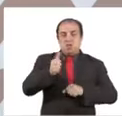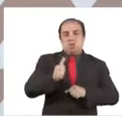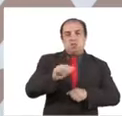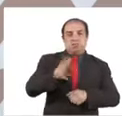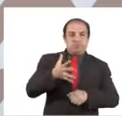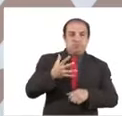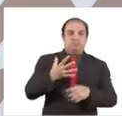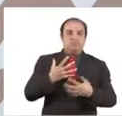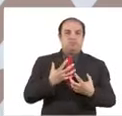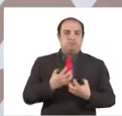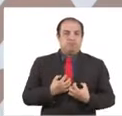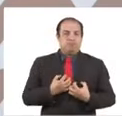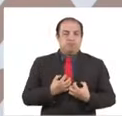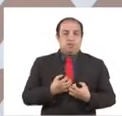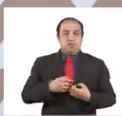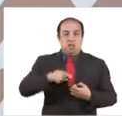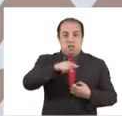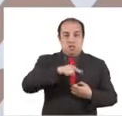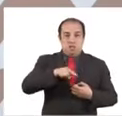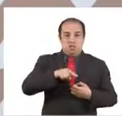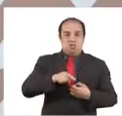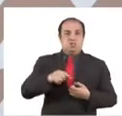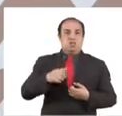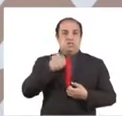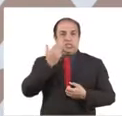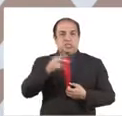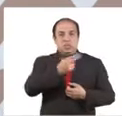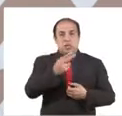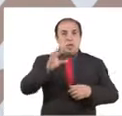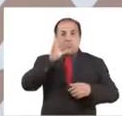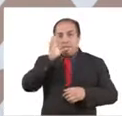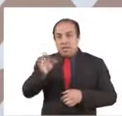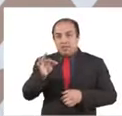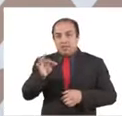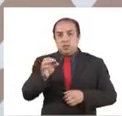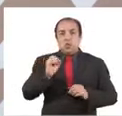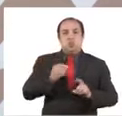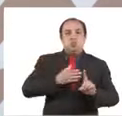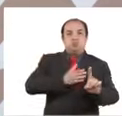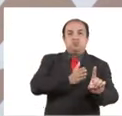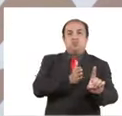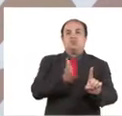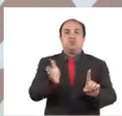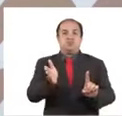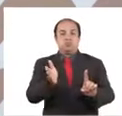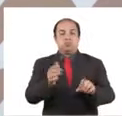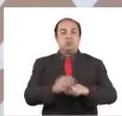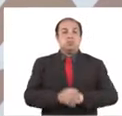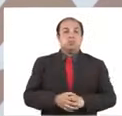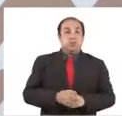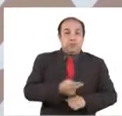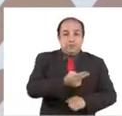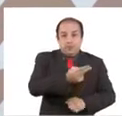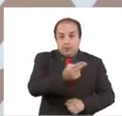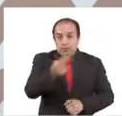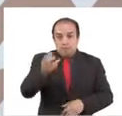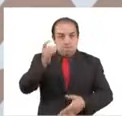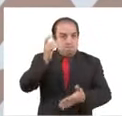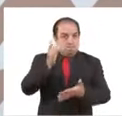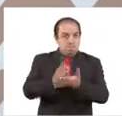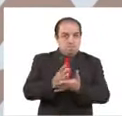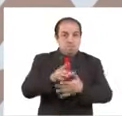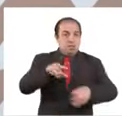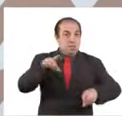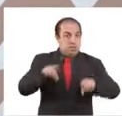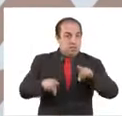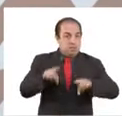y que buscarán no solo desanimarlos, sino llevarlos por un camino incorrecto. De ustedes, y solo de ustedes